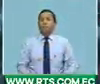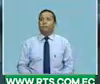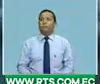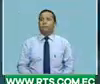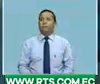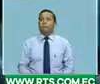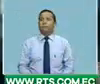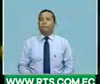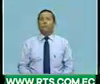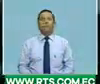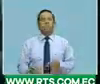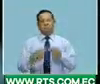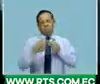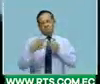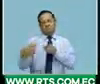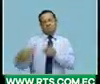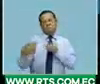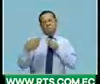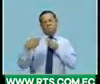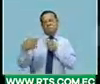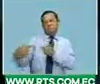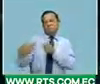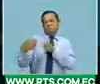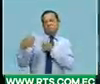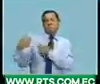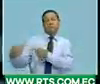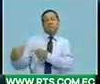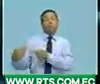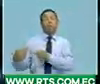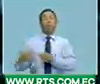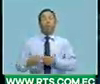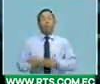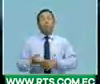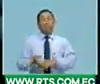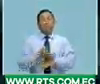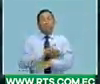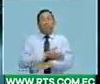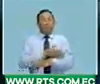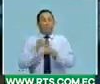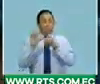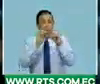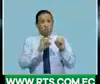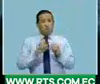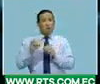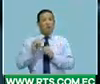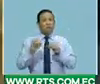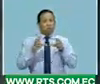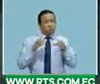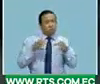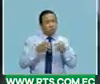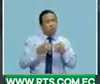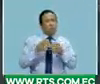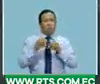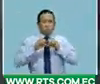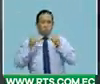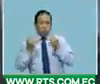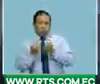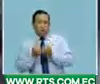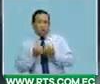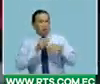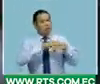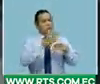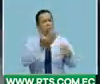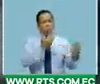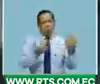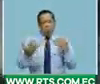Con fuertes enfrentamientos. Así finalizó la marcha convocada por organizaciones sindicales y sociales. Enfrentamientos entre la